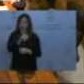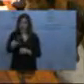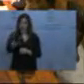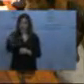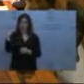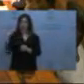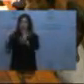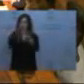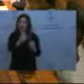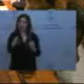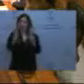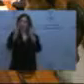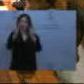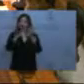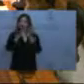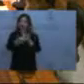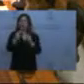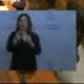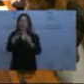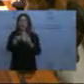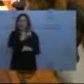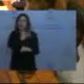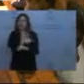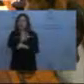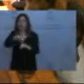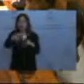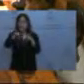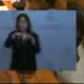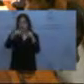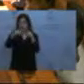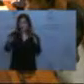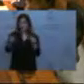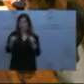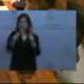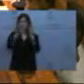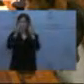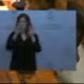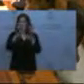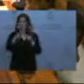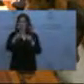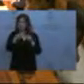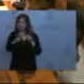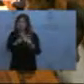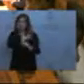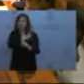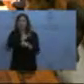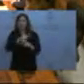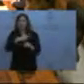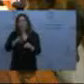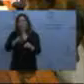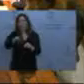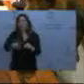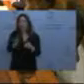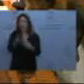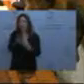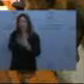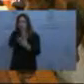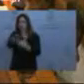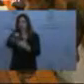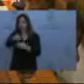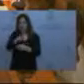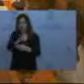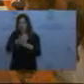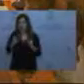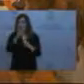sobre políticas deportivas en el Principado de Asturias. La verdad es que sobre políticas deportivas se podía traer muchísimas mociones a esta Cámara, porque, como dije en aquel momento,